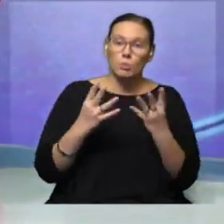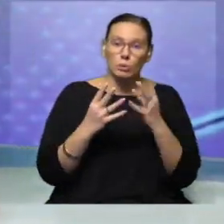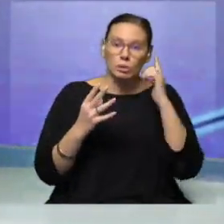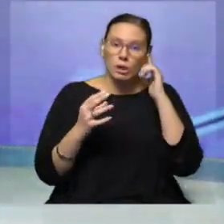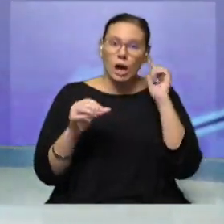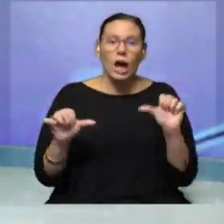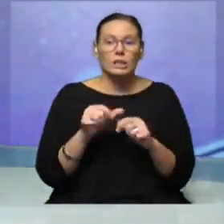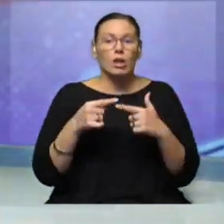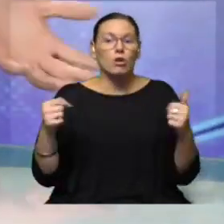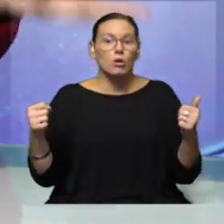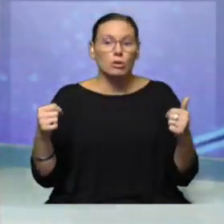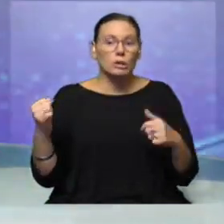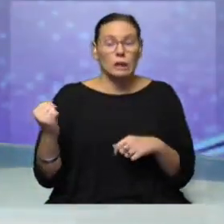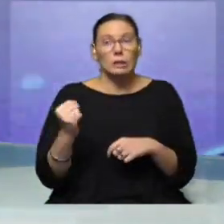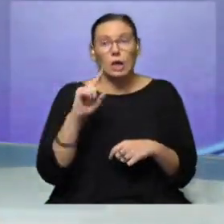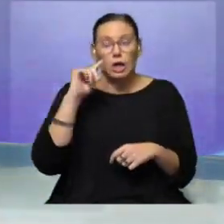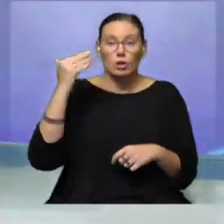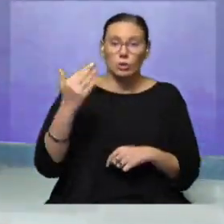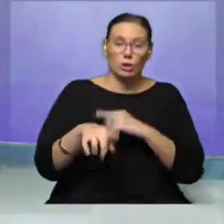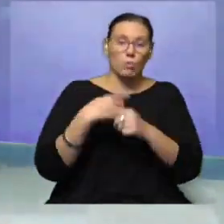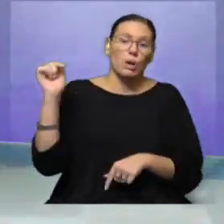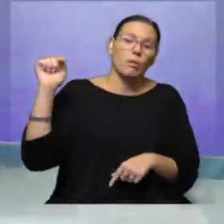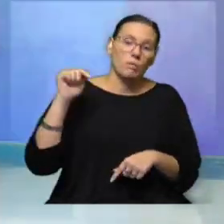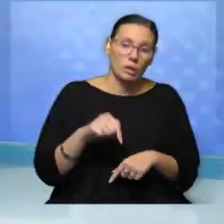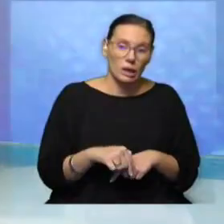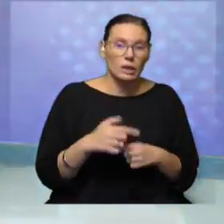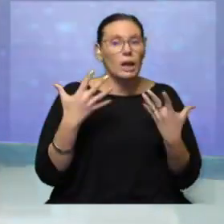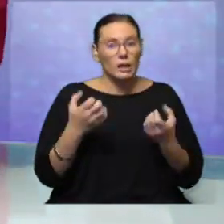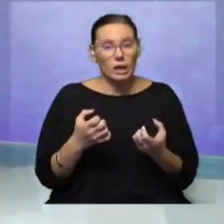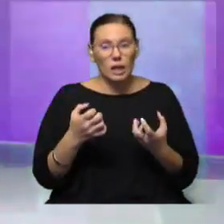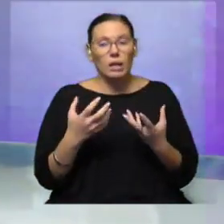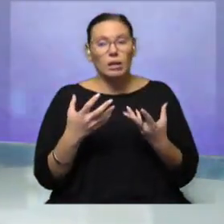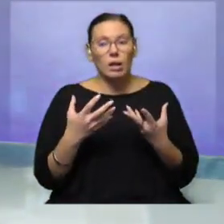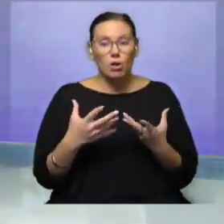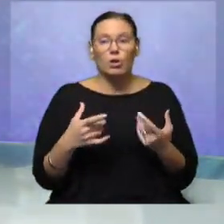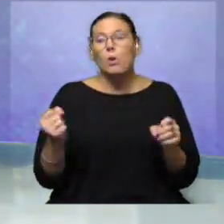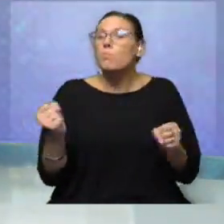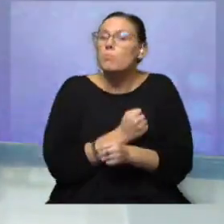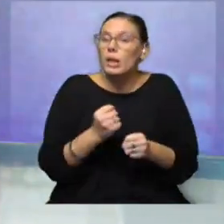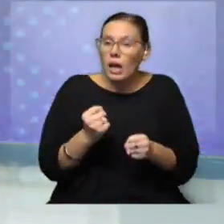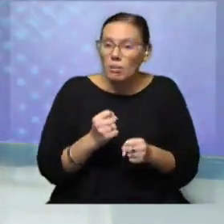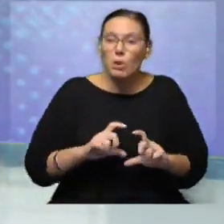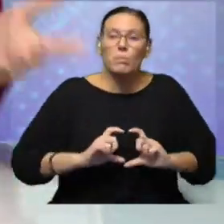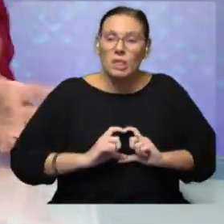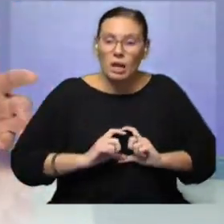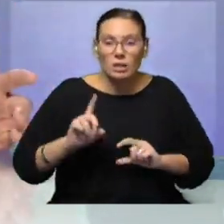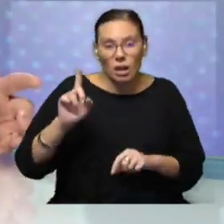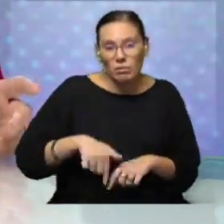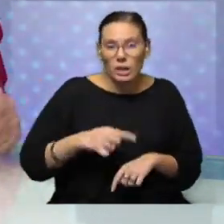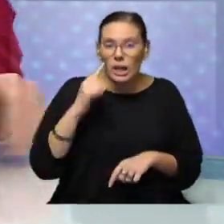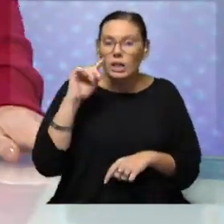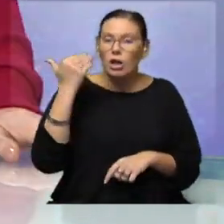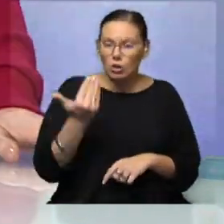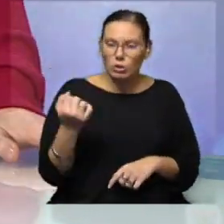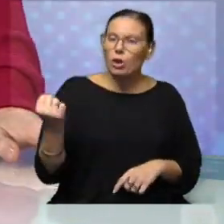hacen cosas, que son destacados y que después vienen... Y queremos con algún, dar... Con un premio, con una medalla. O sea, vienen reconocidos, que